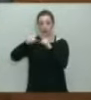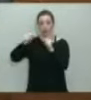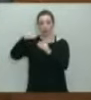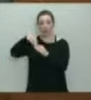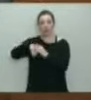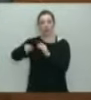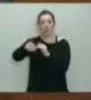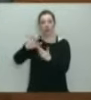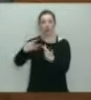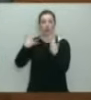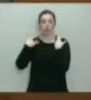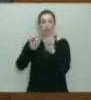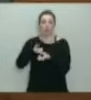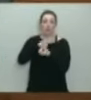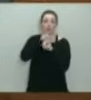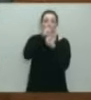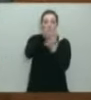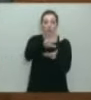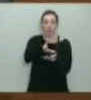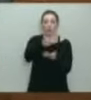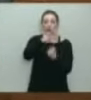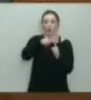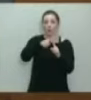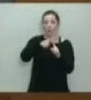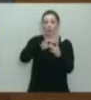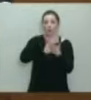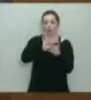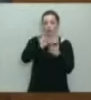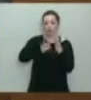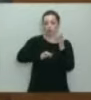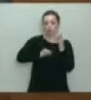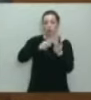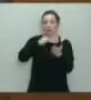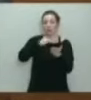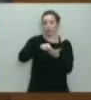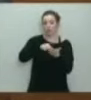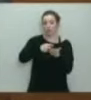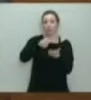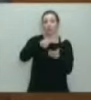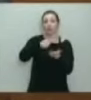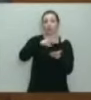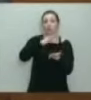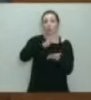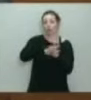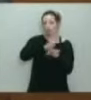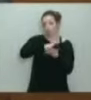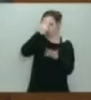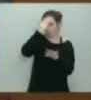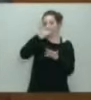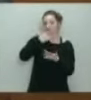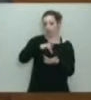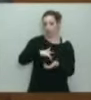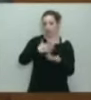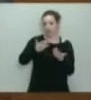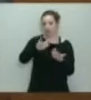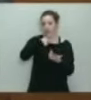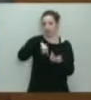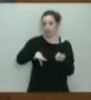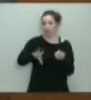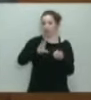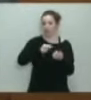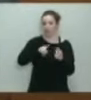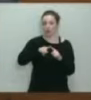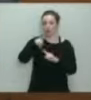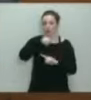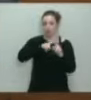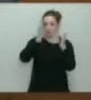encargada de comunicar al ente público de servicios tributarios quiénes son los sujetos pasivos, entendemos que no debería de existir ningún problema a la hora de